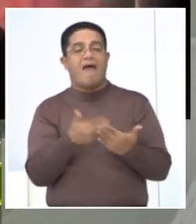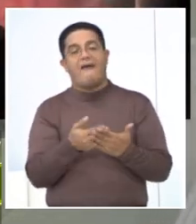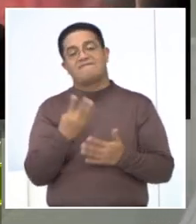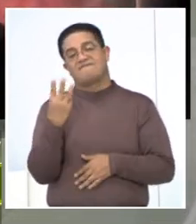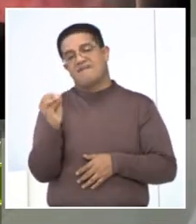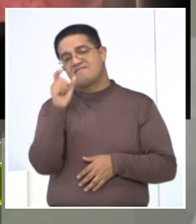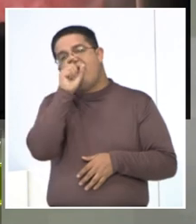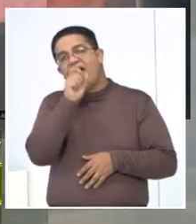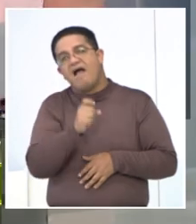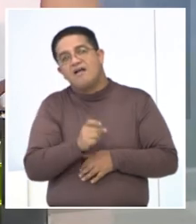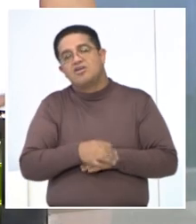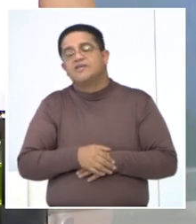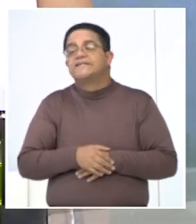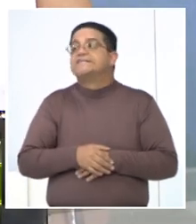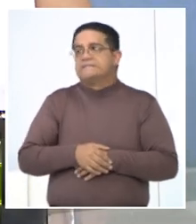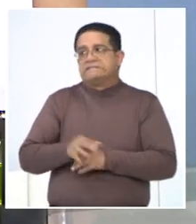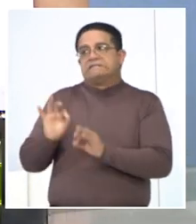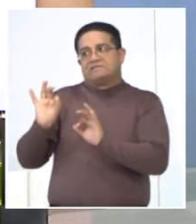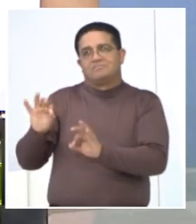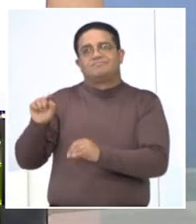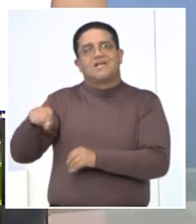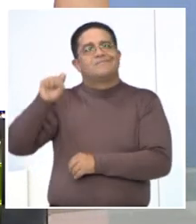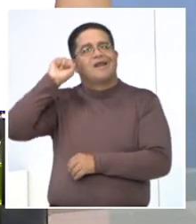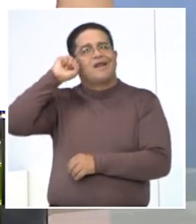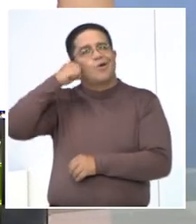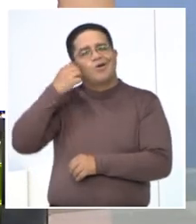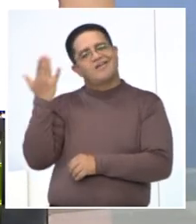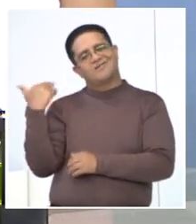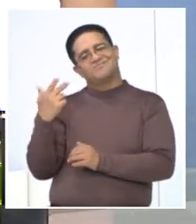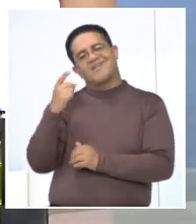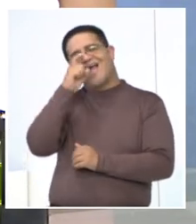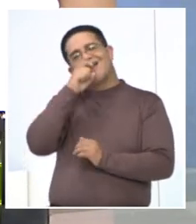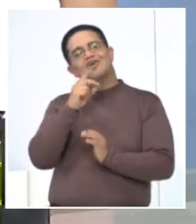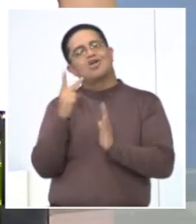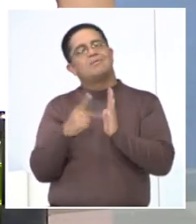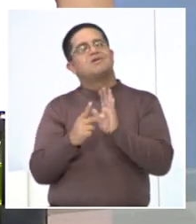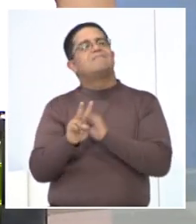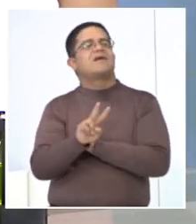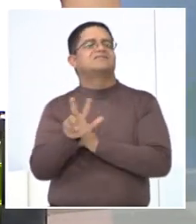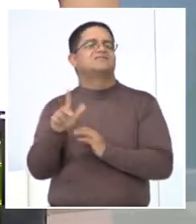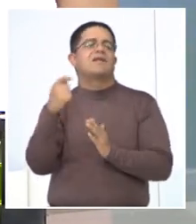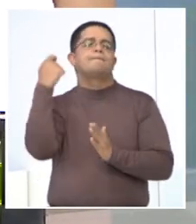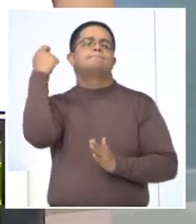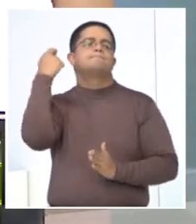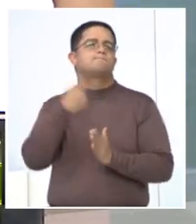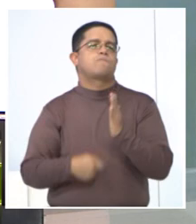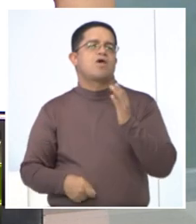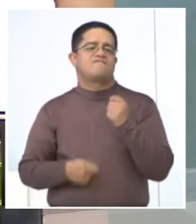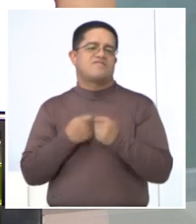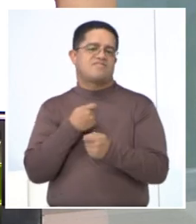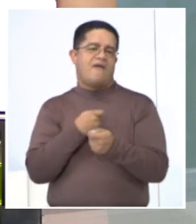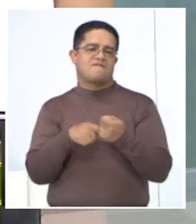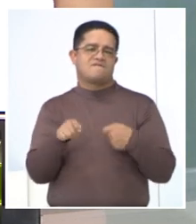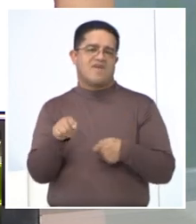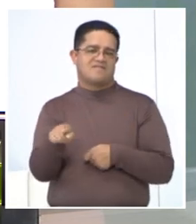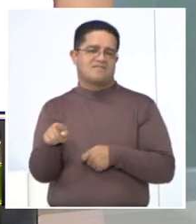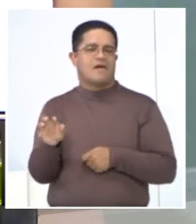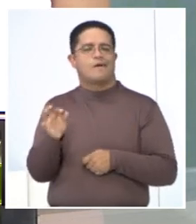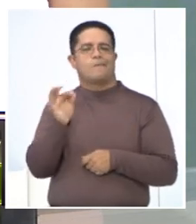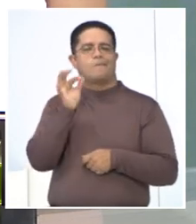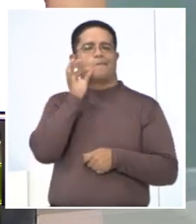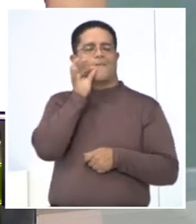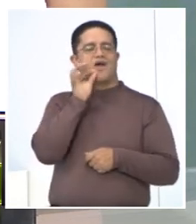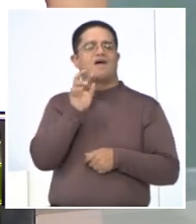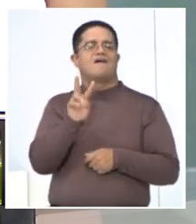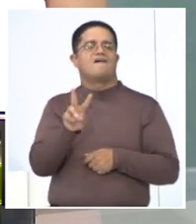importante destacar y recordar que en nuestro país, desde el año 2023, está prohibido el uso y comercialización de cigarrillos electrónicos